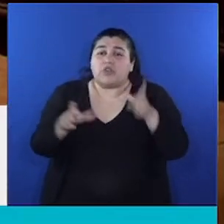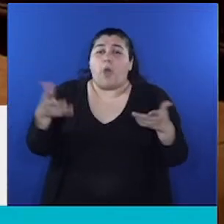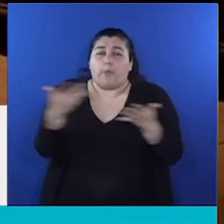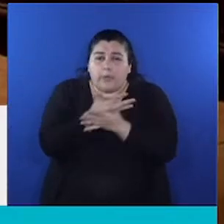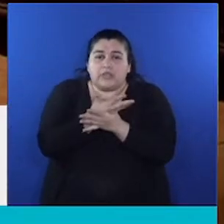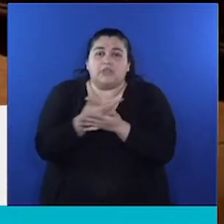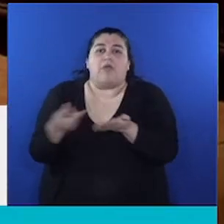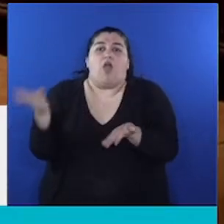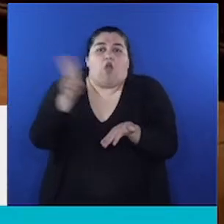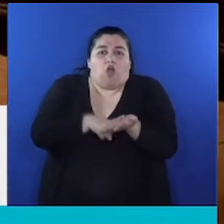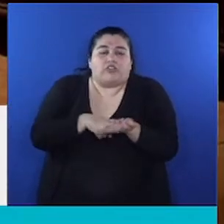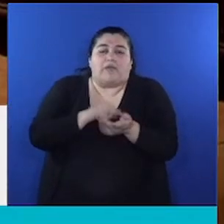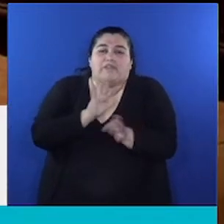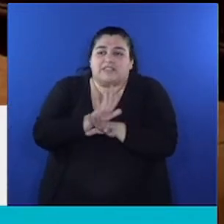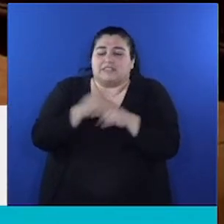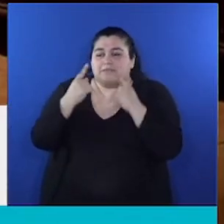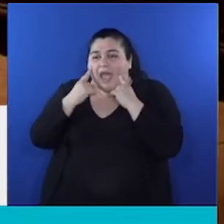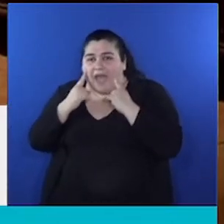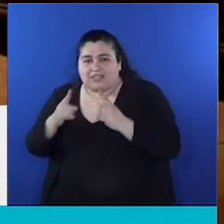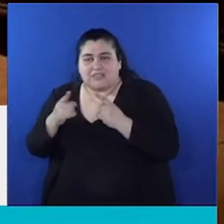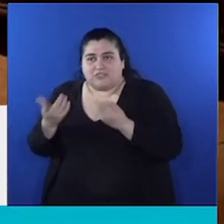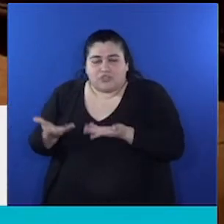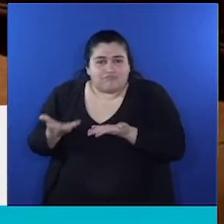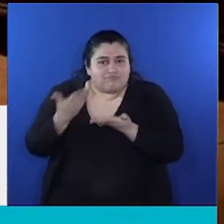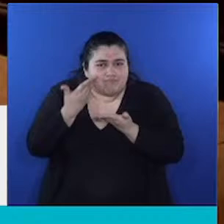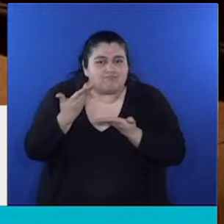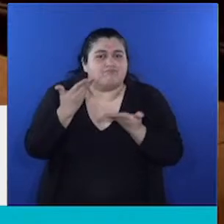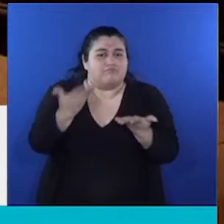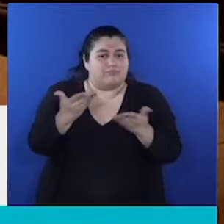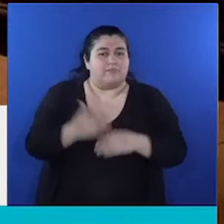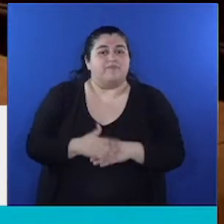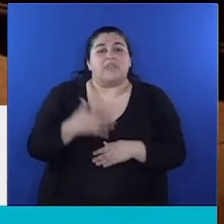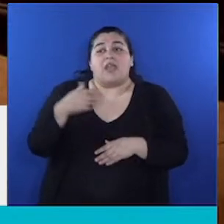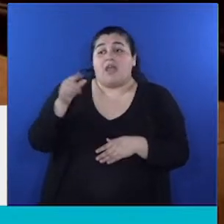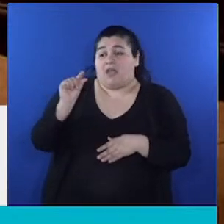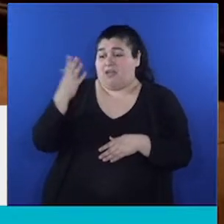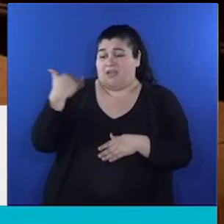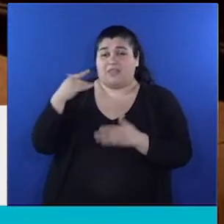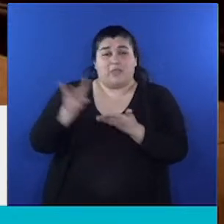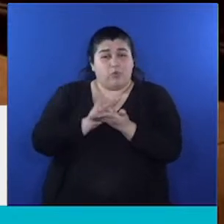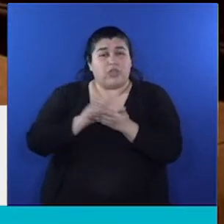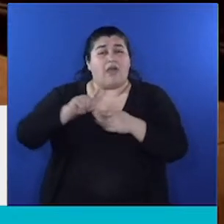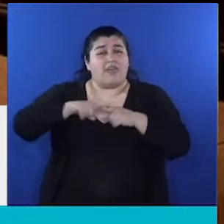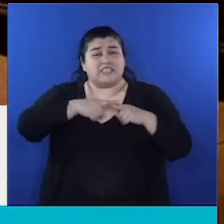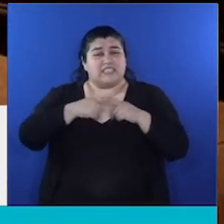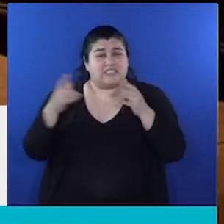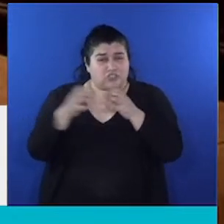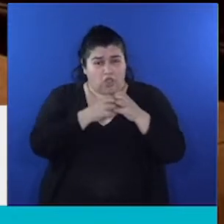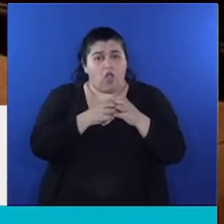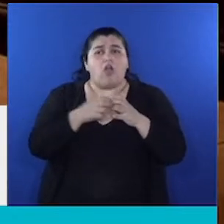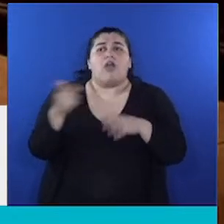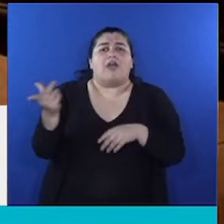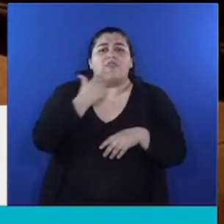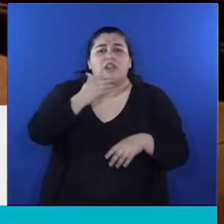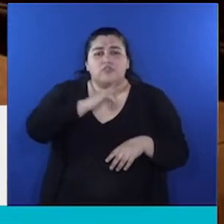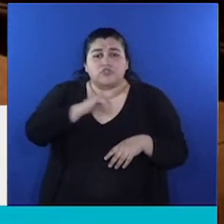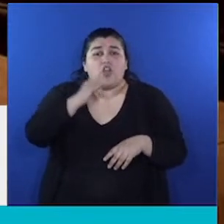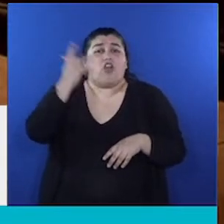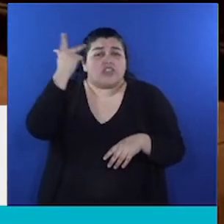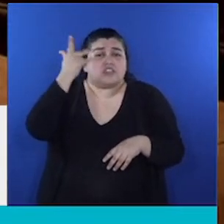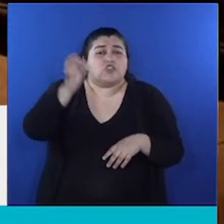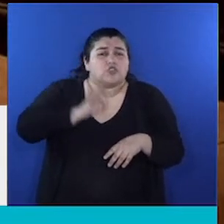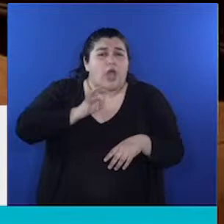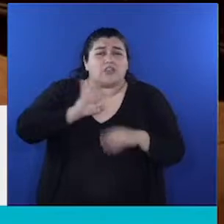voz, a que entendemos en conjunto que hay que discutir, una diputada en el marco de una sesión se animó a denunciar 18 años después que fue